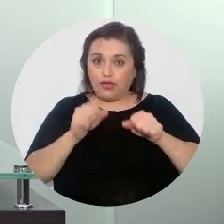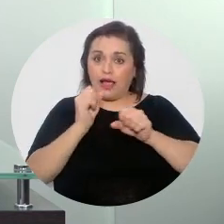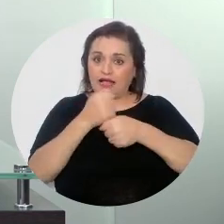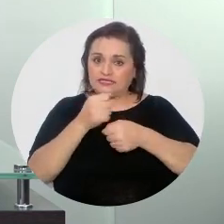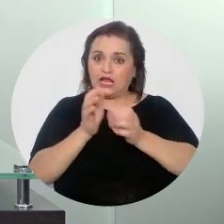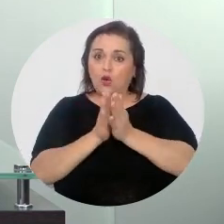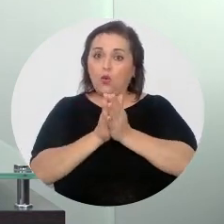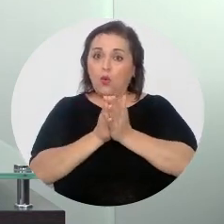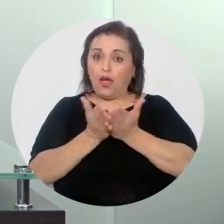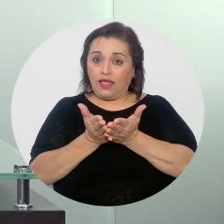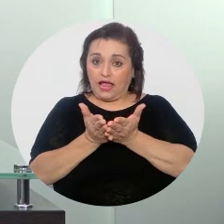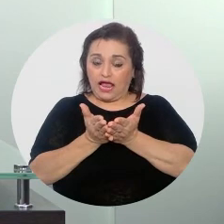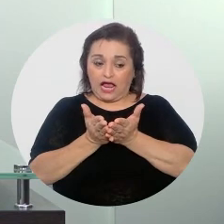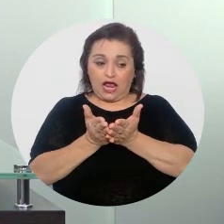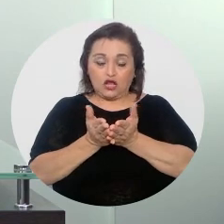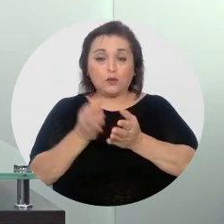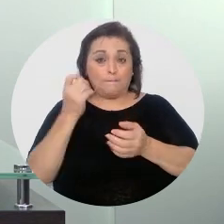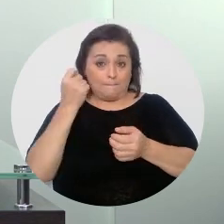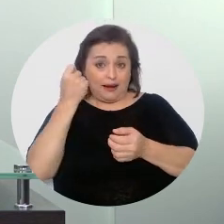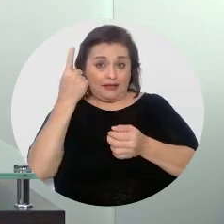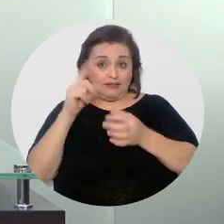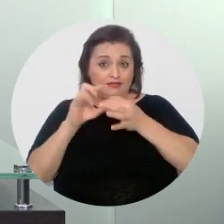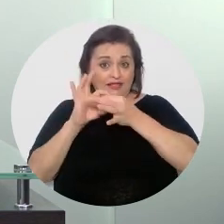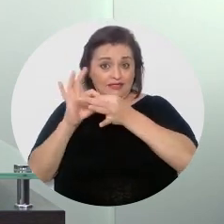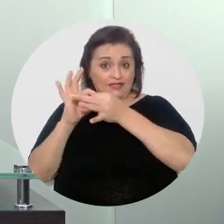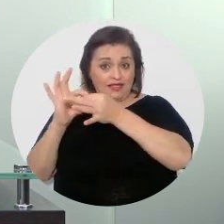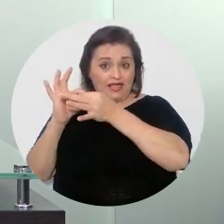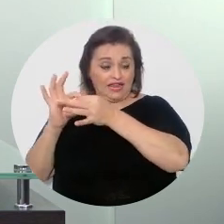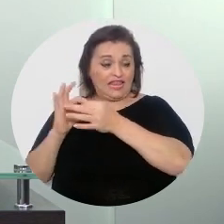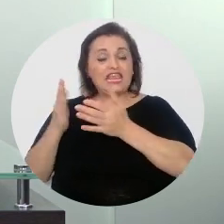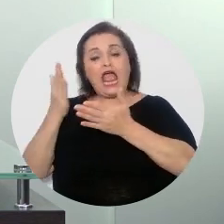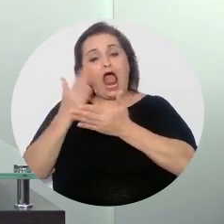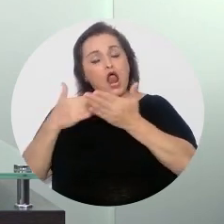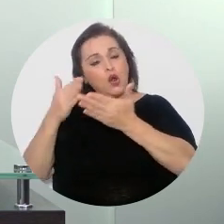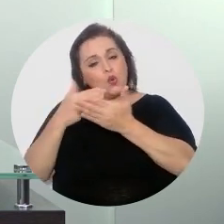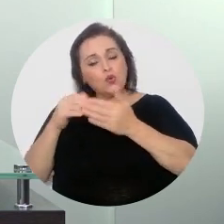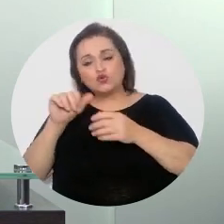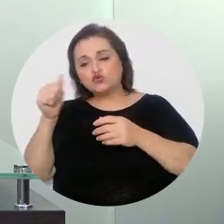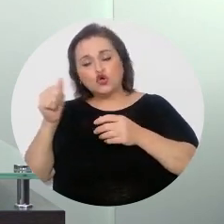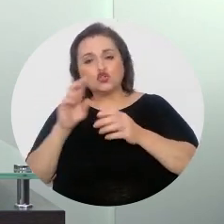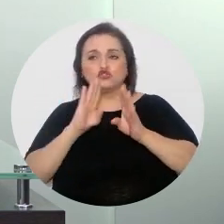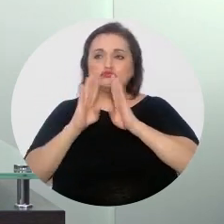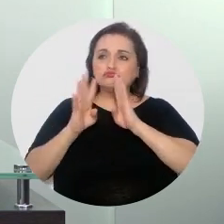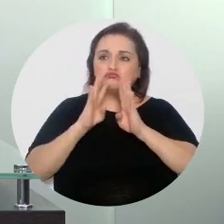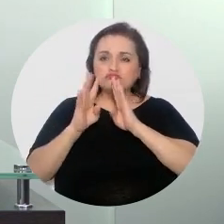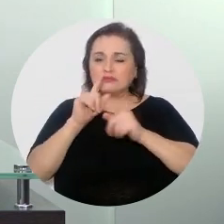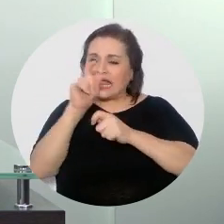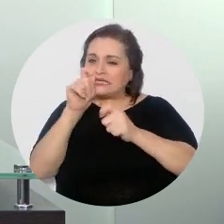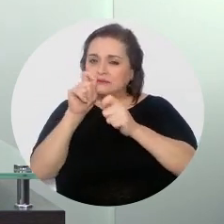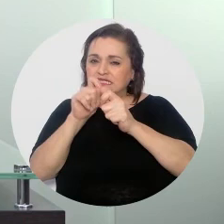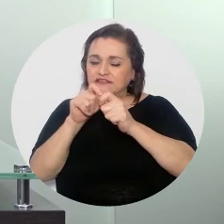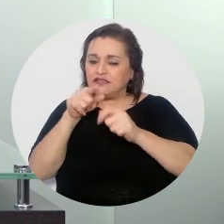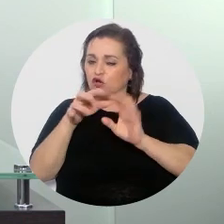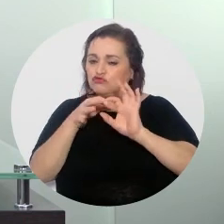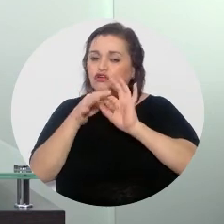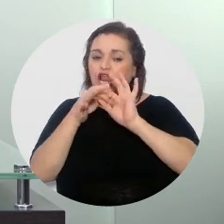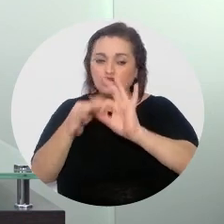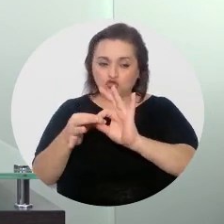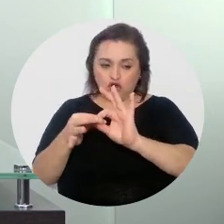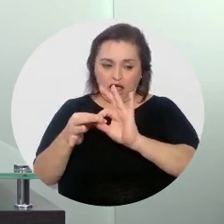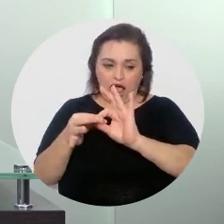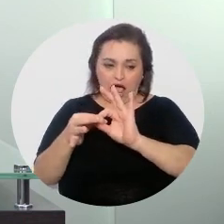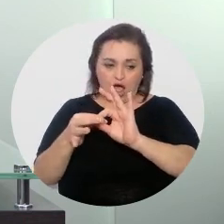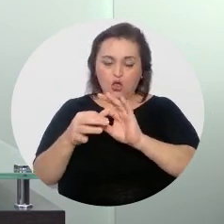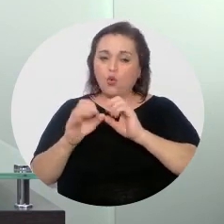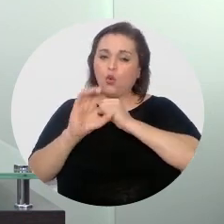que pueden hacer de este cuaderno de la serie para entender, así como de algún articulado específico que ahí